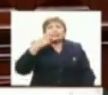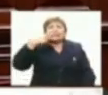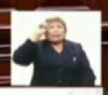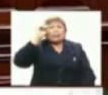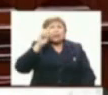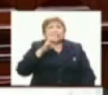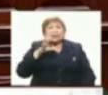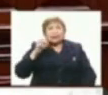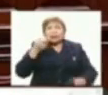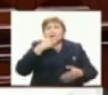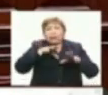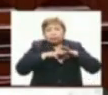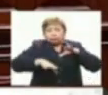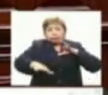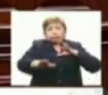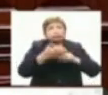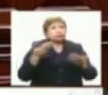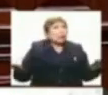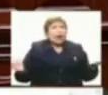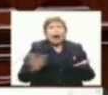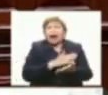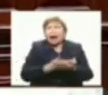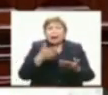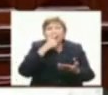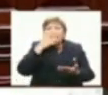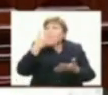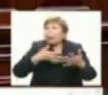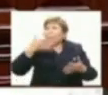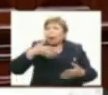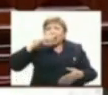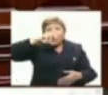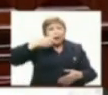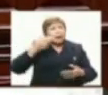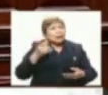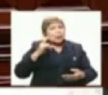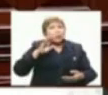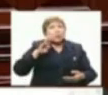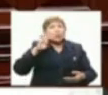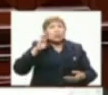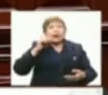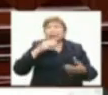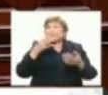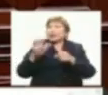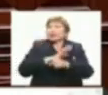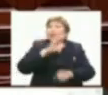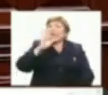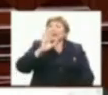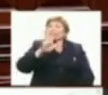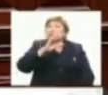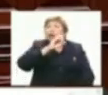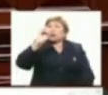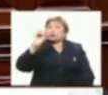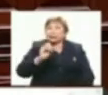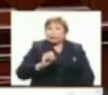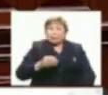medio de alcantarillado. La cobertura de agua en el ámbito urbano alcanza al 95% de